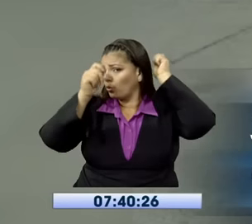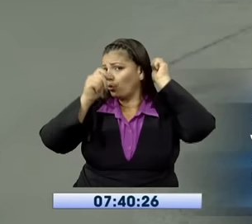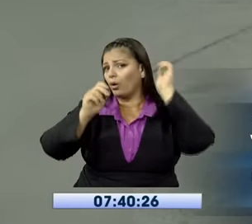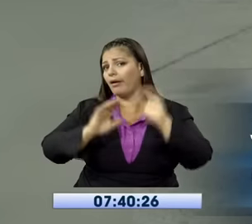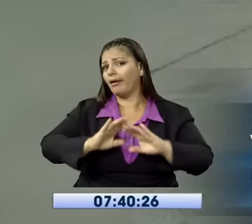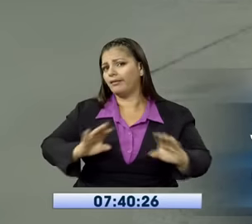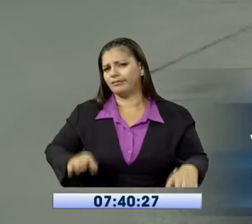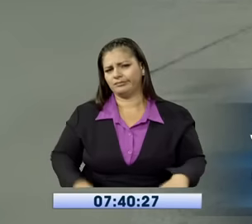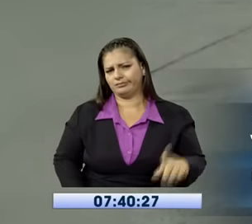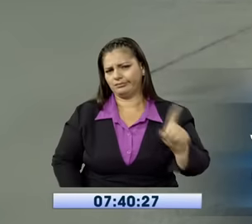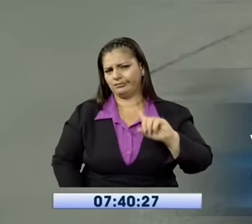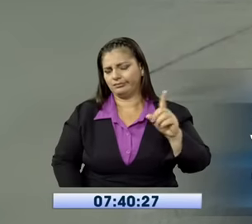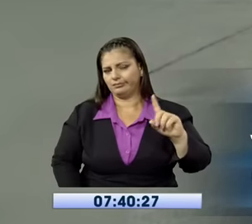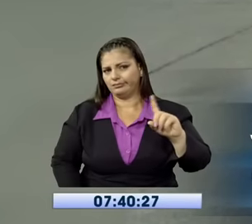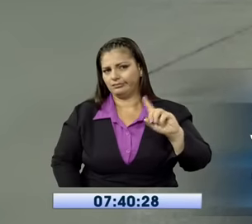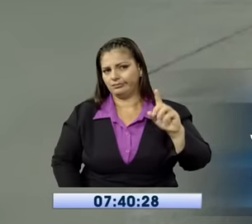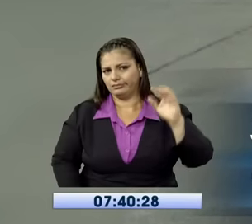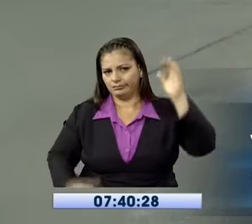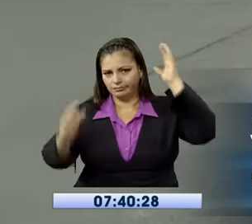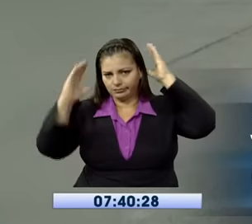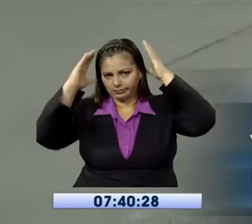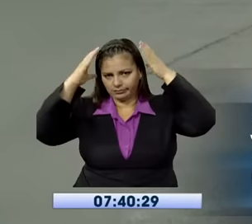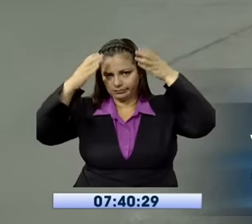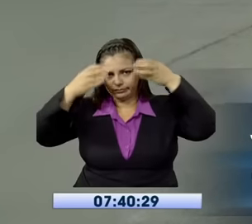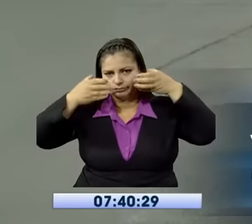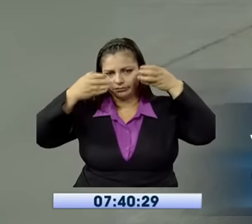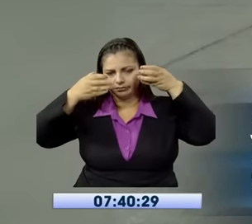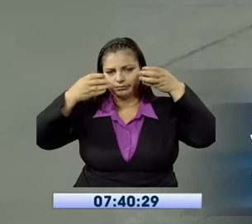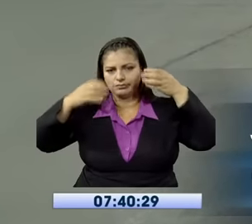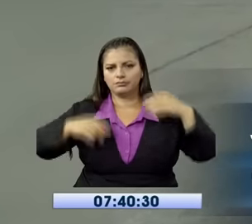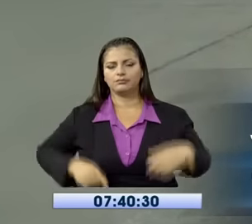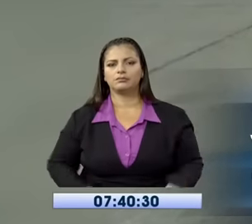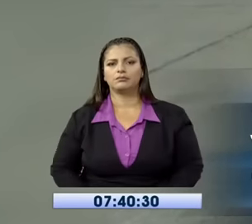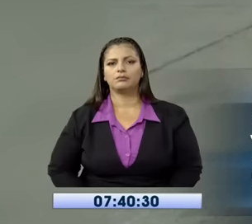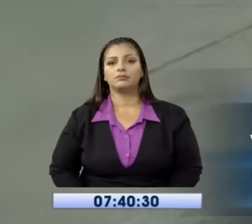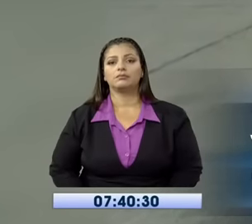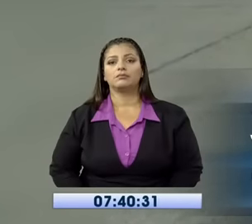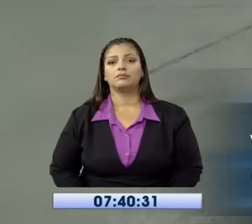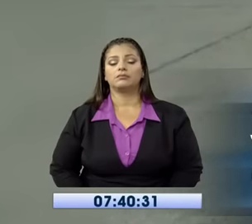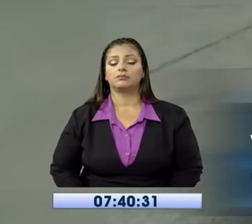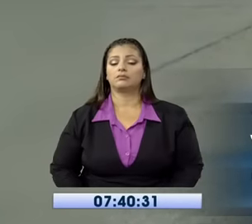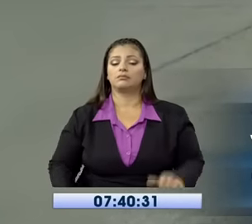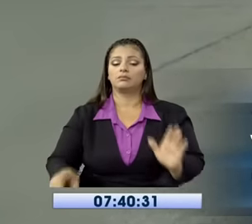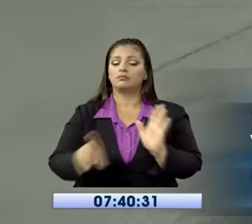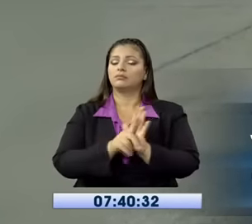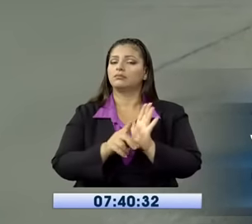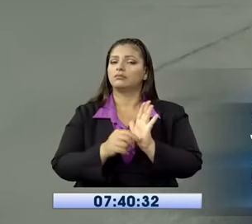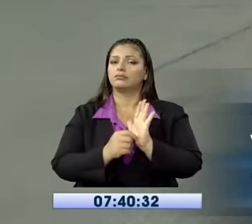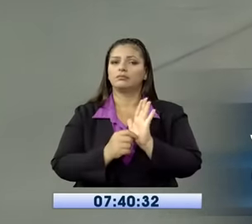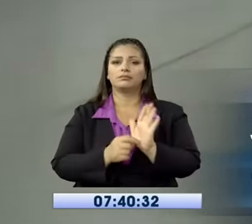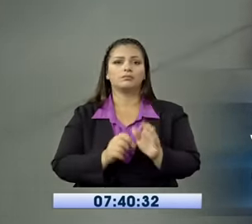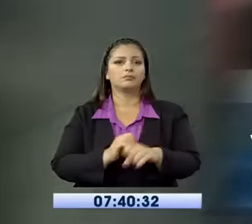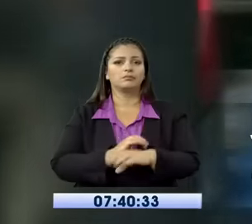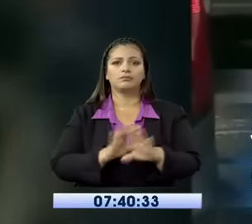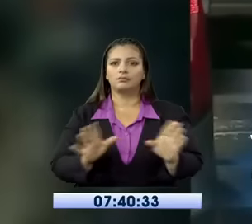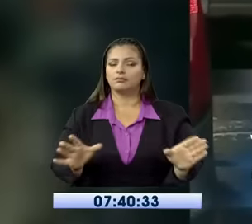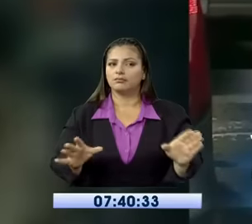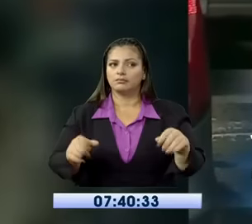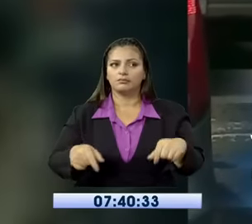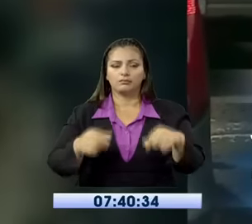Ajá pero pero tiene que usar el casco por el casco es que el casco es lo que la ley dispone Pues Luisa lo que la ley dispone es el casco